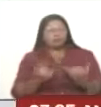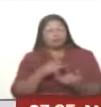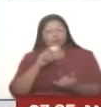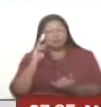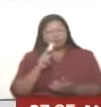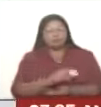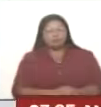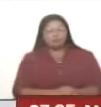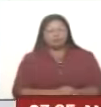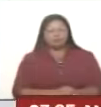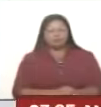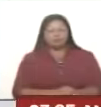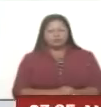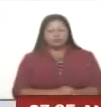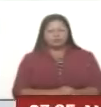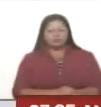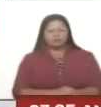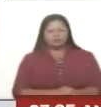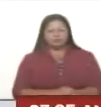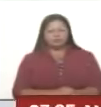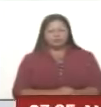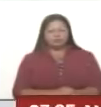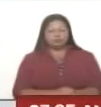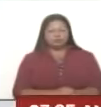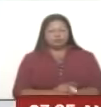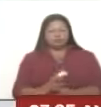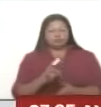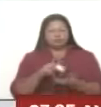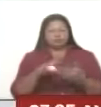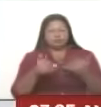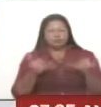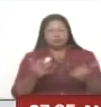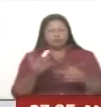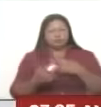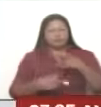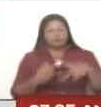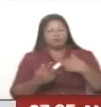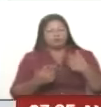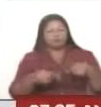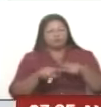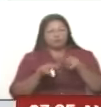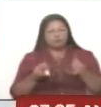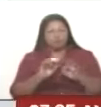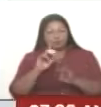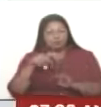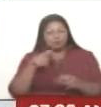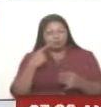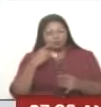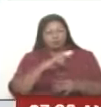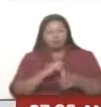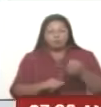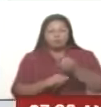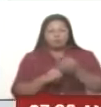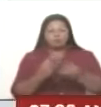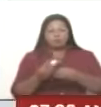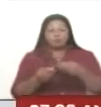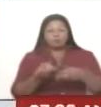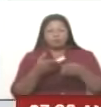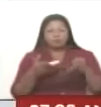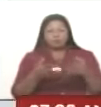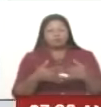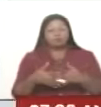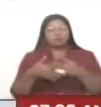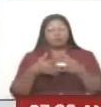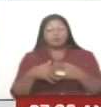que tenemos que estar como revolución, que está acechada permanente por una gran potencia como el gobierno estadounidense,